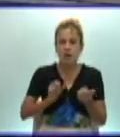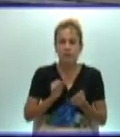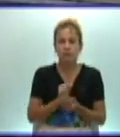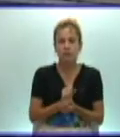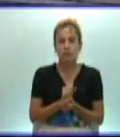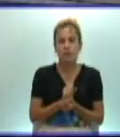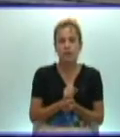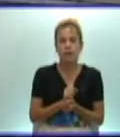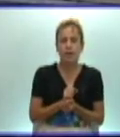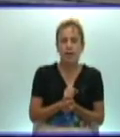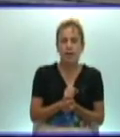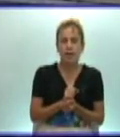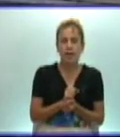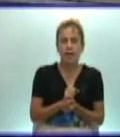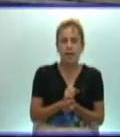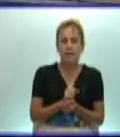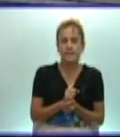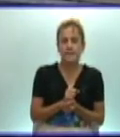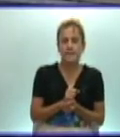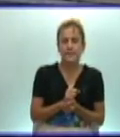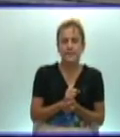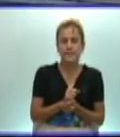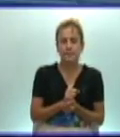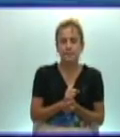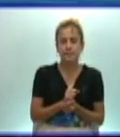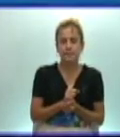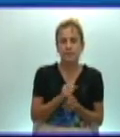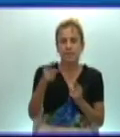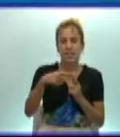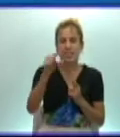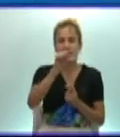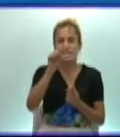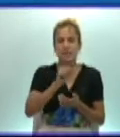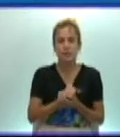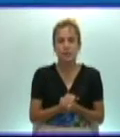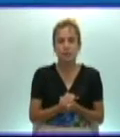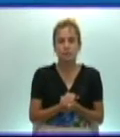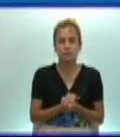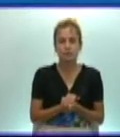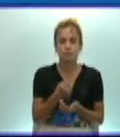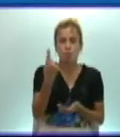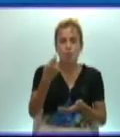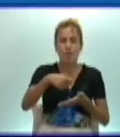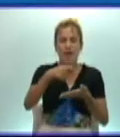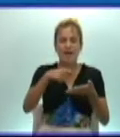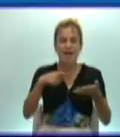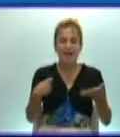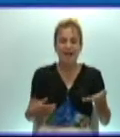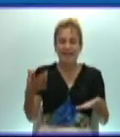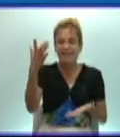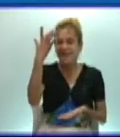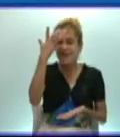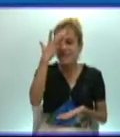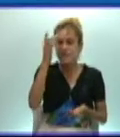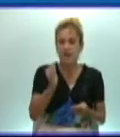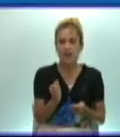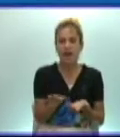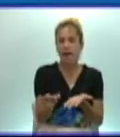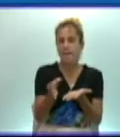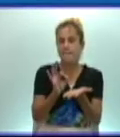precisamente en el texto titulado Una carta del Che, que aparece en la